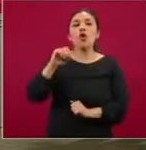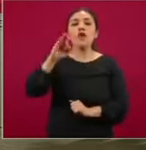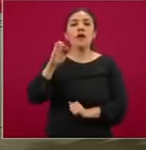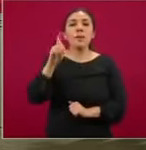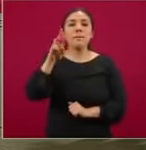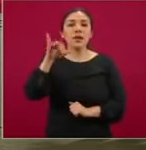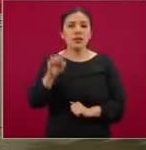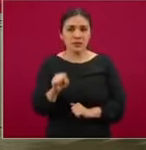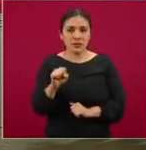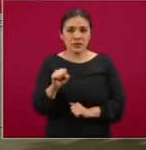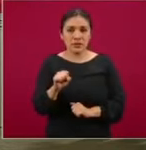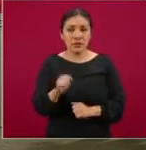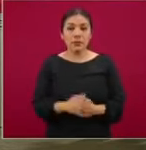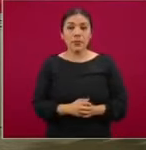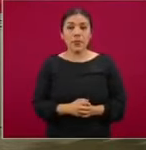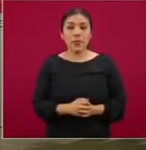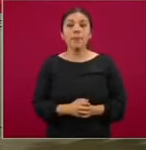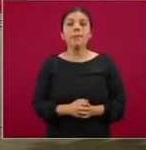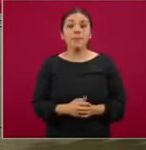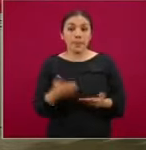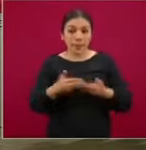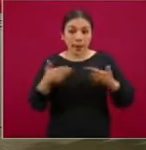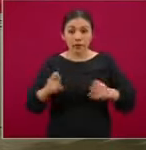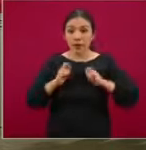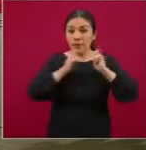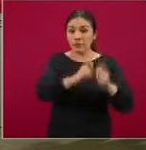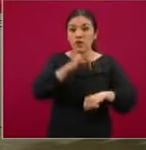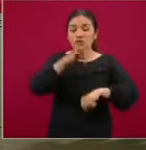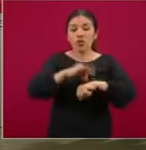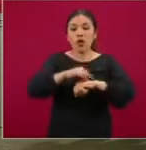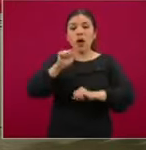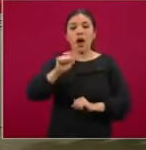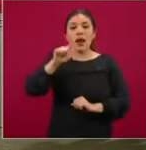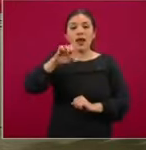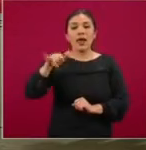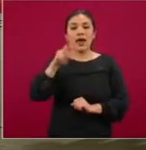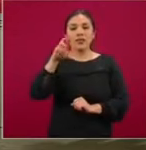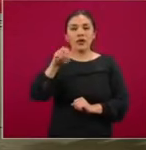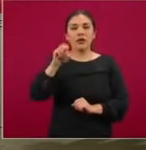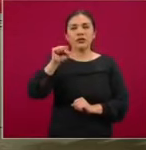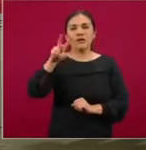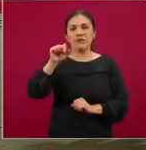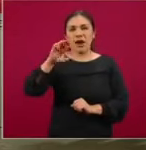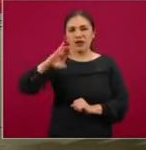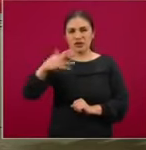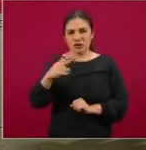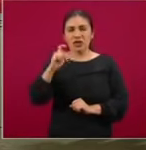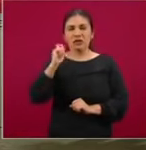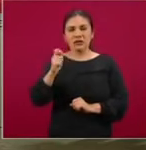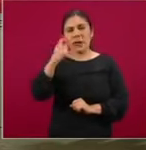COFEPRIS. Le damos la palabra al doctor Alejandro Sbarch, cambiamos de tema y esto es